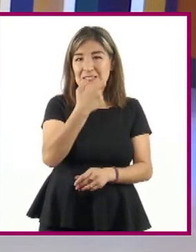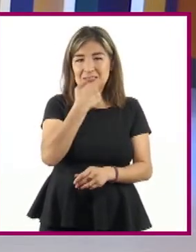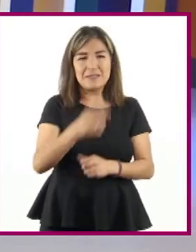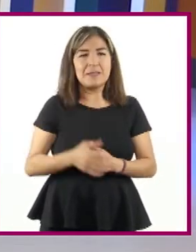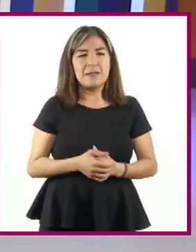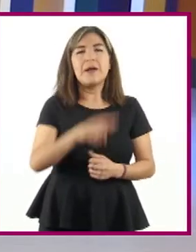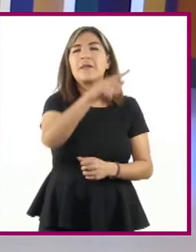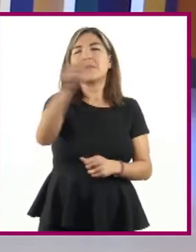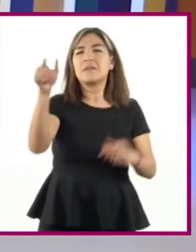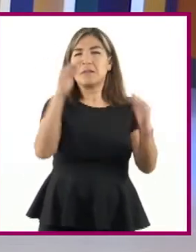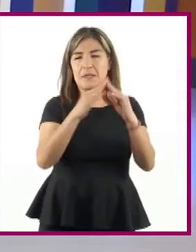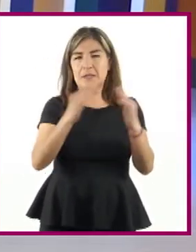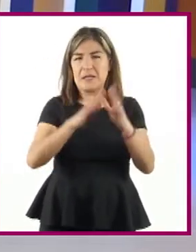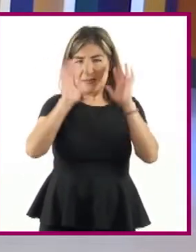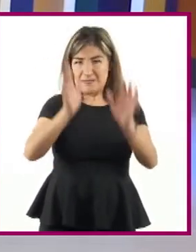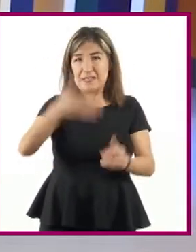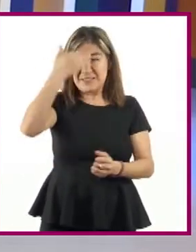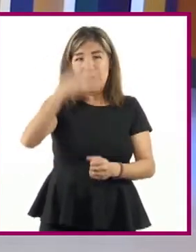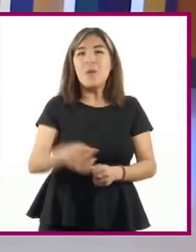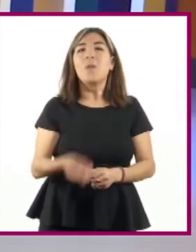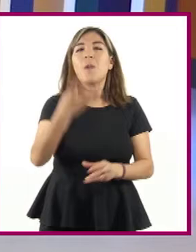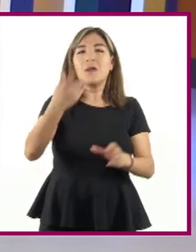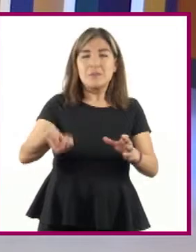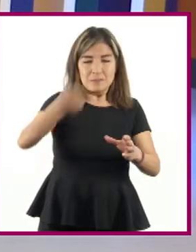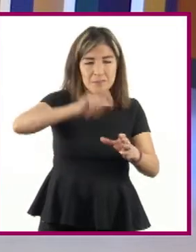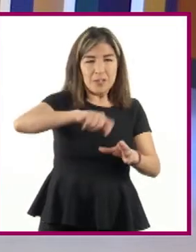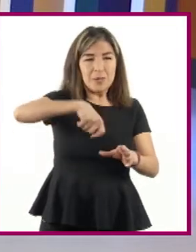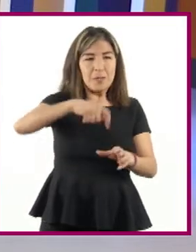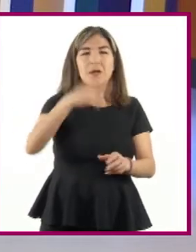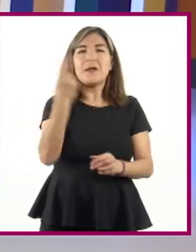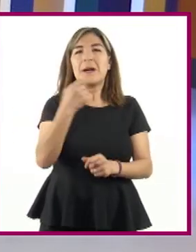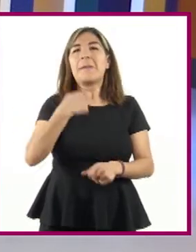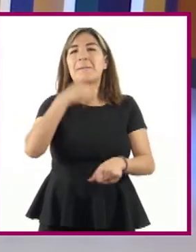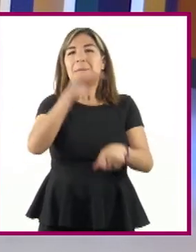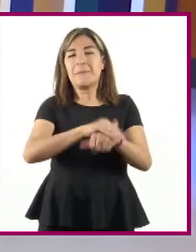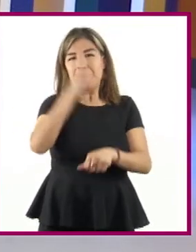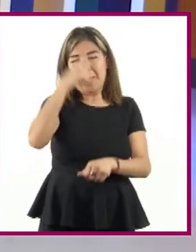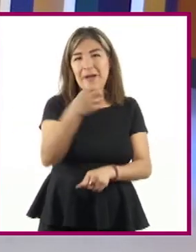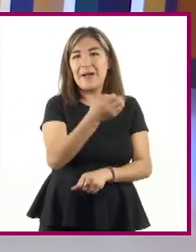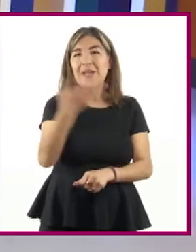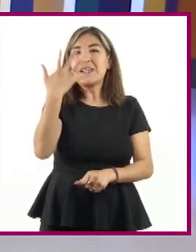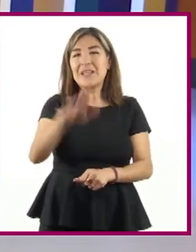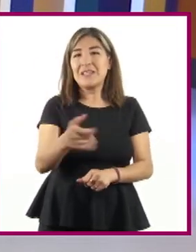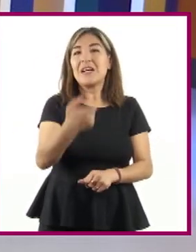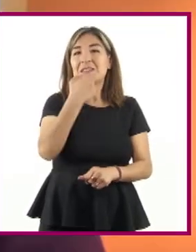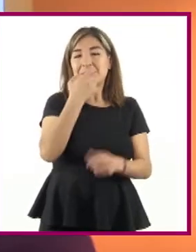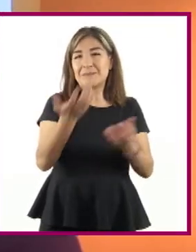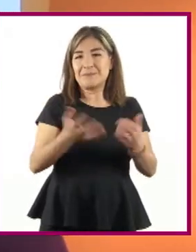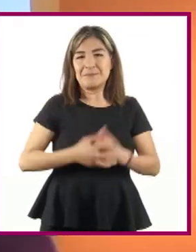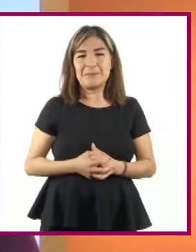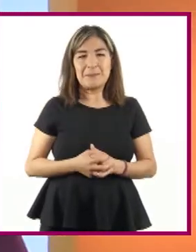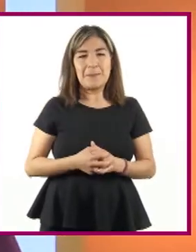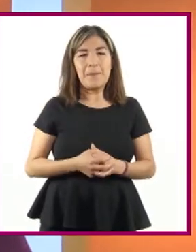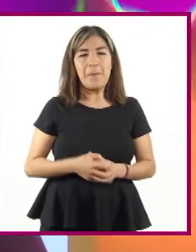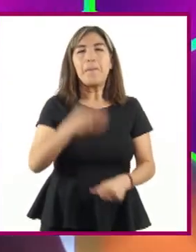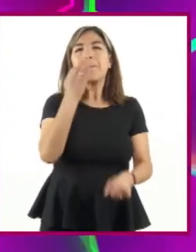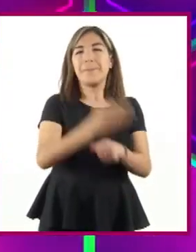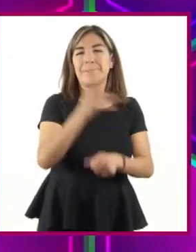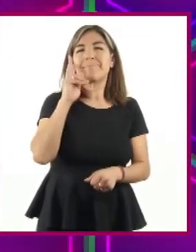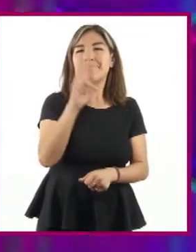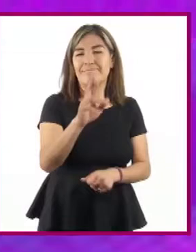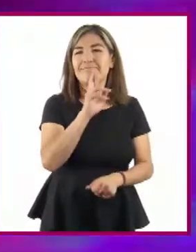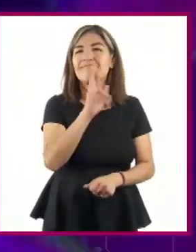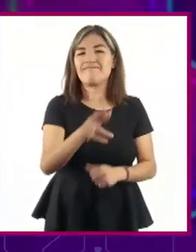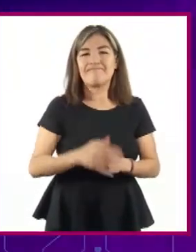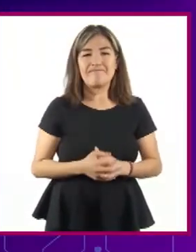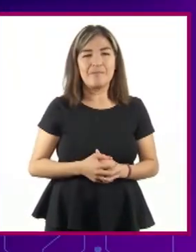En casa, ¿ya saben la cantidad de cada producto que necesita mi amiga para las 10 galletas? Veamos las respuestas, Leslie.